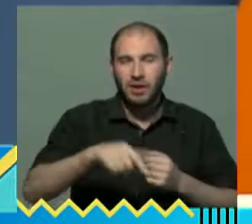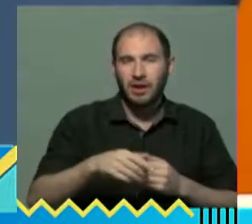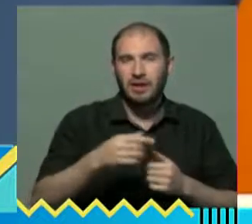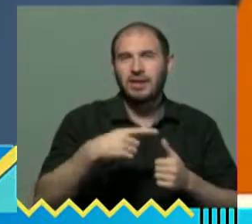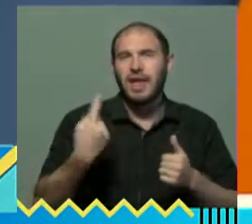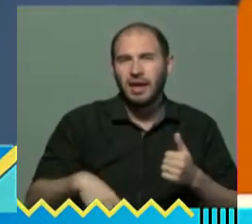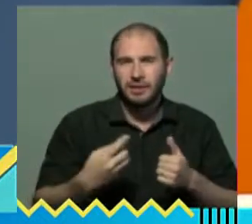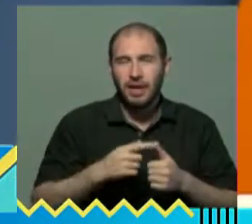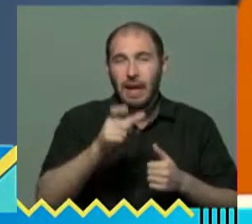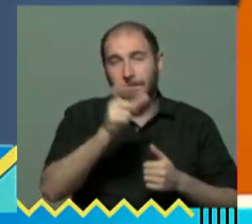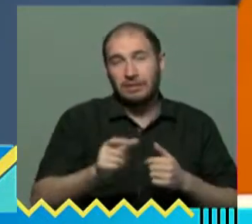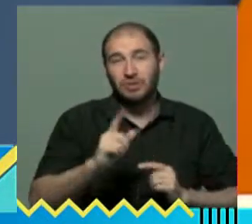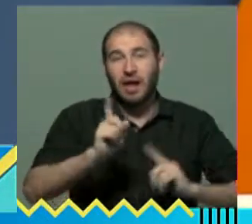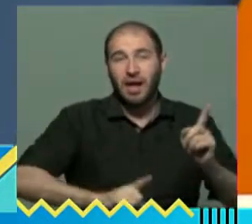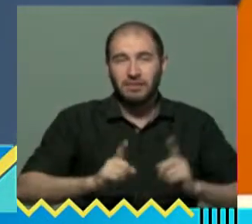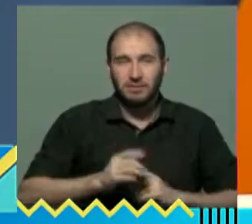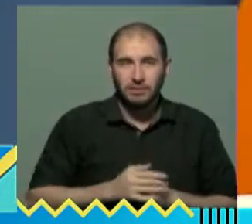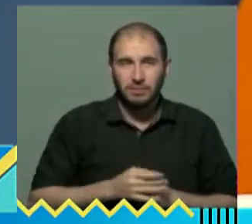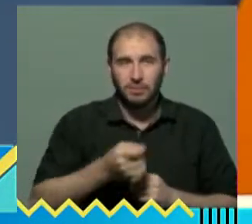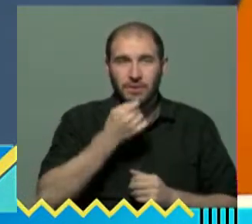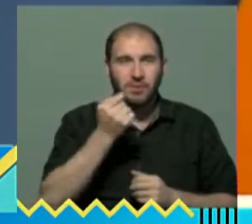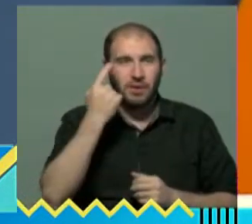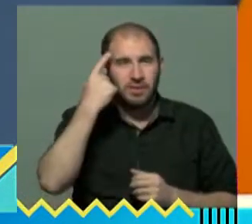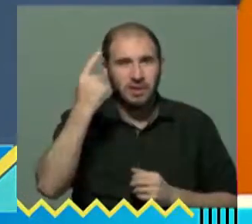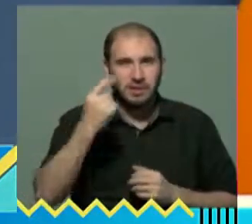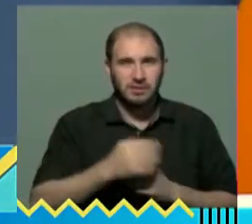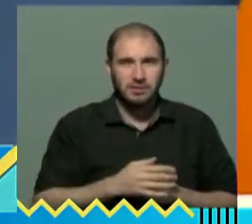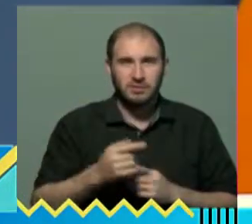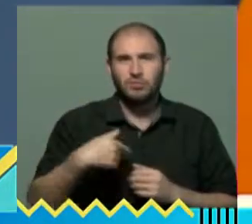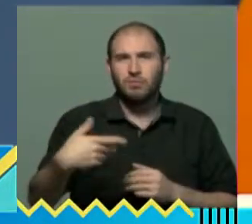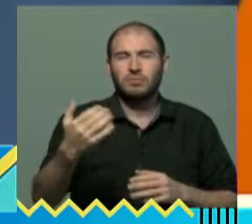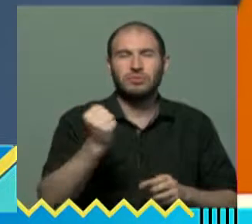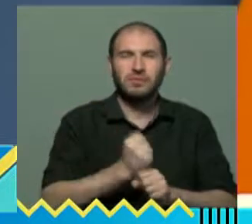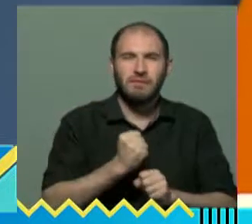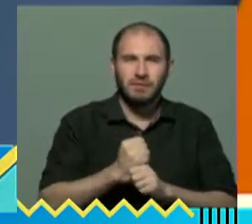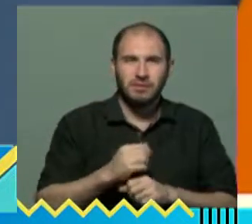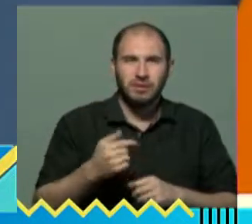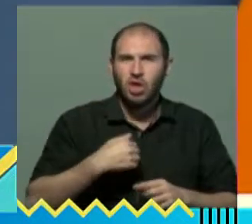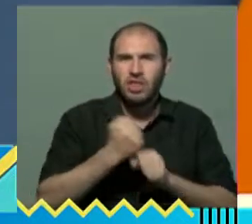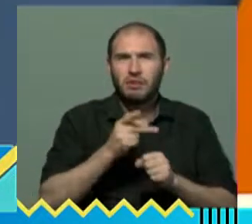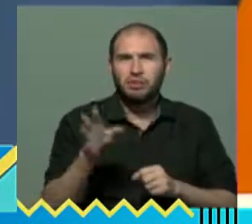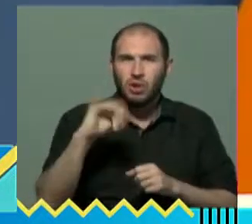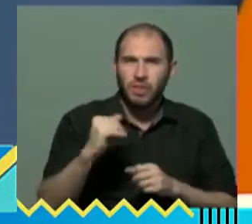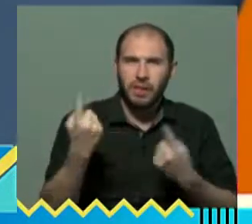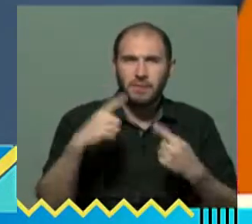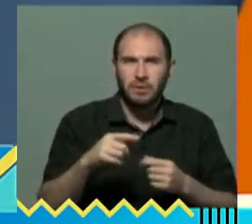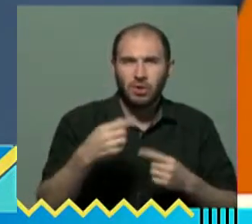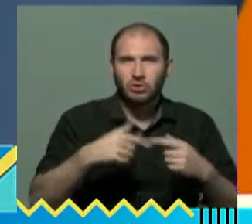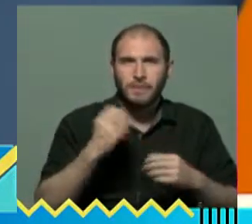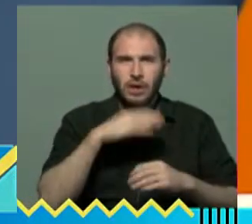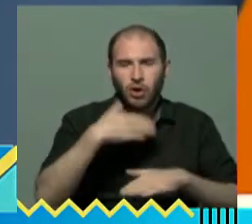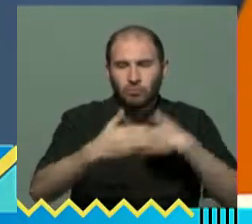es gente que por ahí, en vez de pensar, a ver, yo me levanto el día de mañana y quiero traer a ver, voy a trabajar todos los días, pero especulo con tener siempre algo